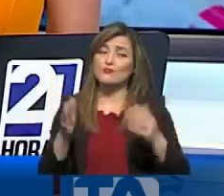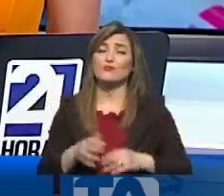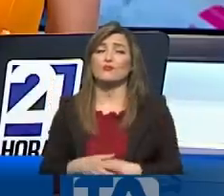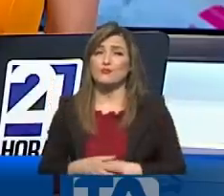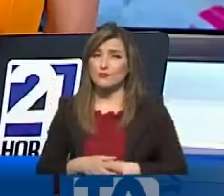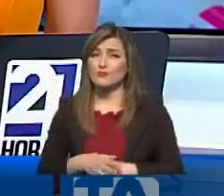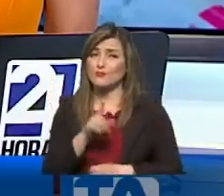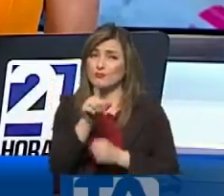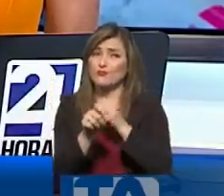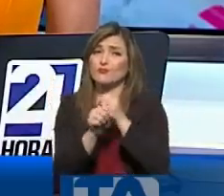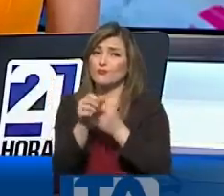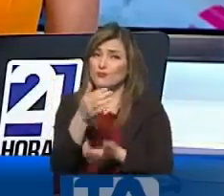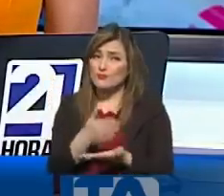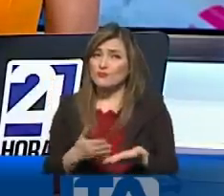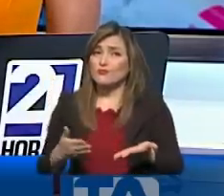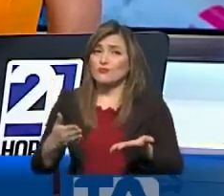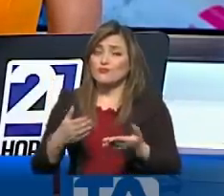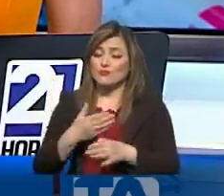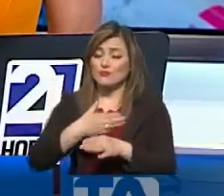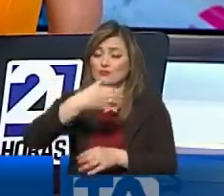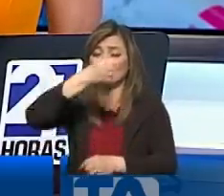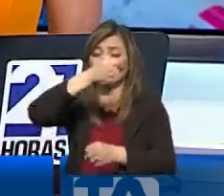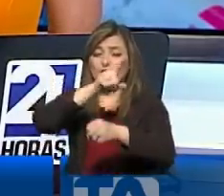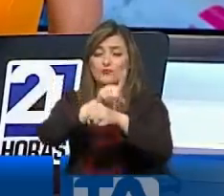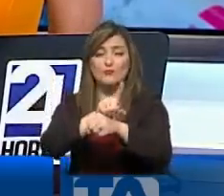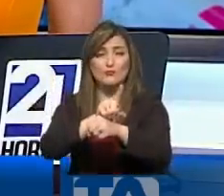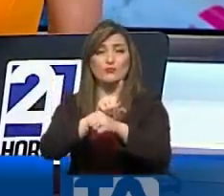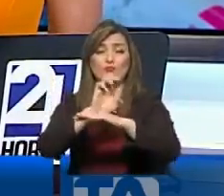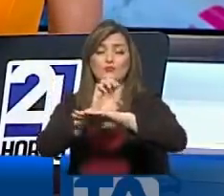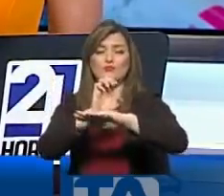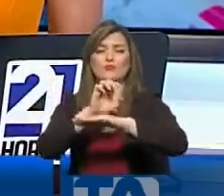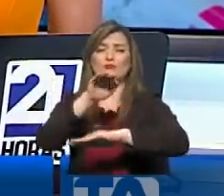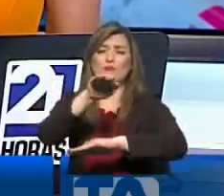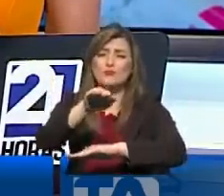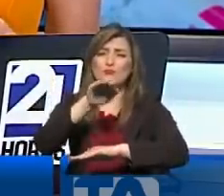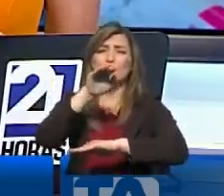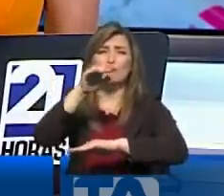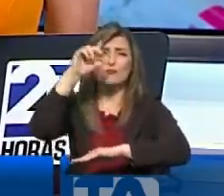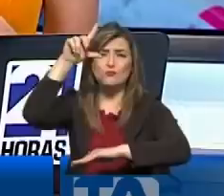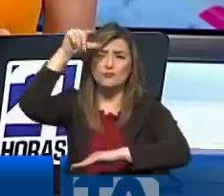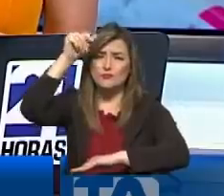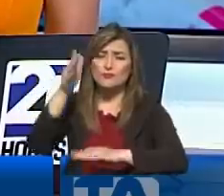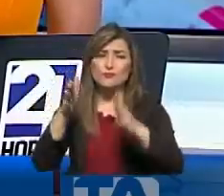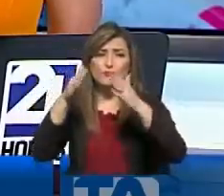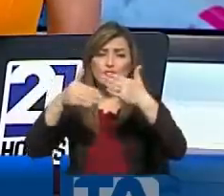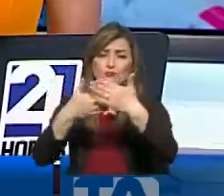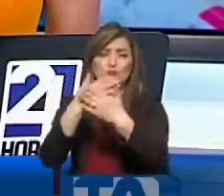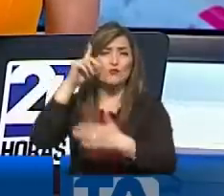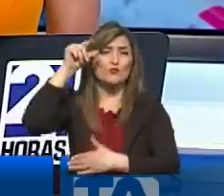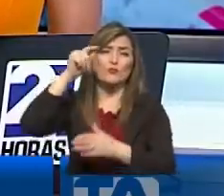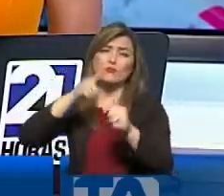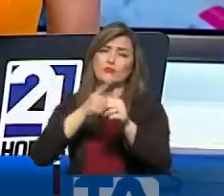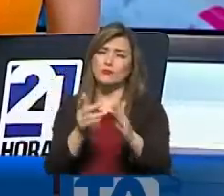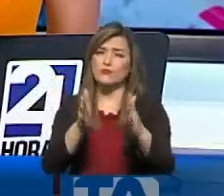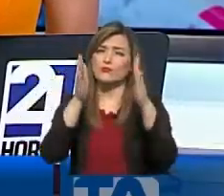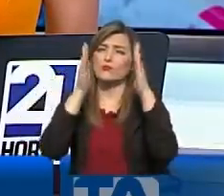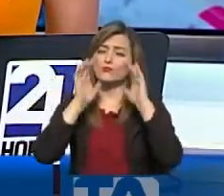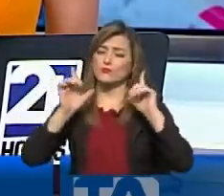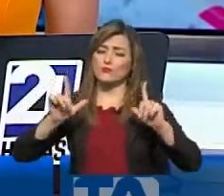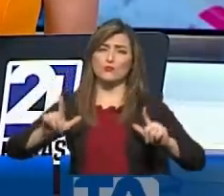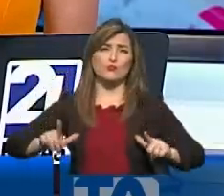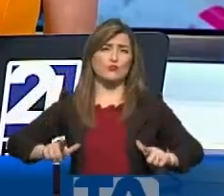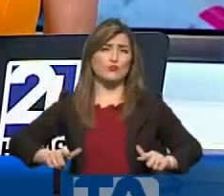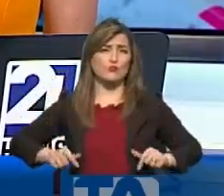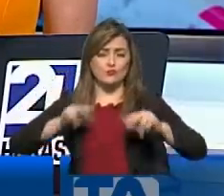hasta por 1 año y medio. La Federación Médica Ecuatoriana hace un llamado para que el gobierno, el nuevo gobierno, priorice la salud y